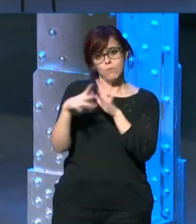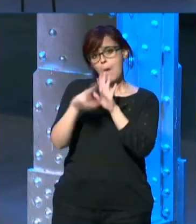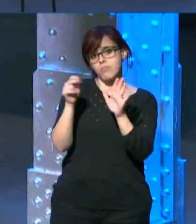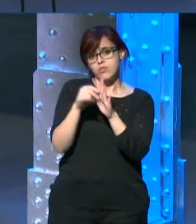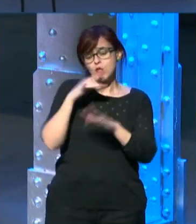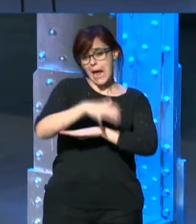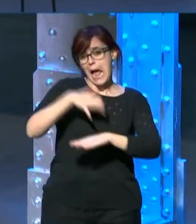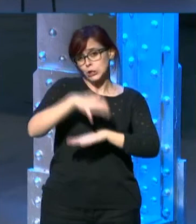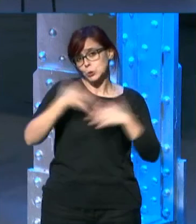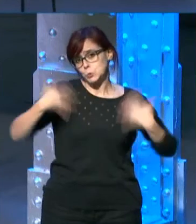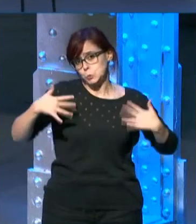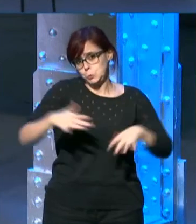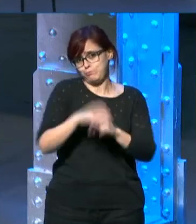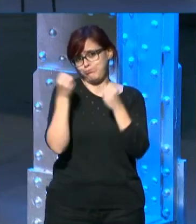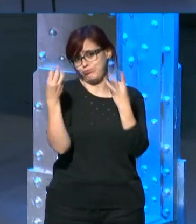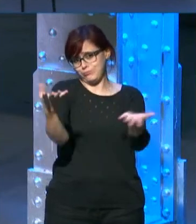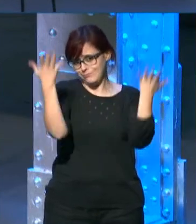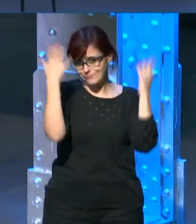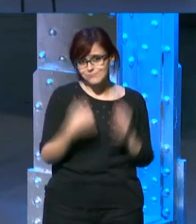gatos cayendo que hay.